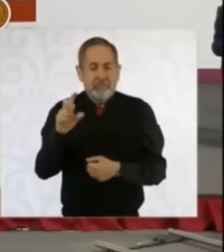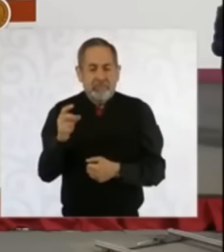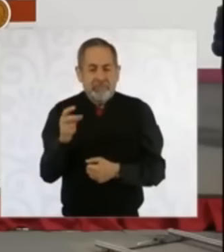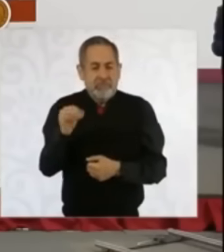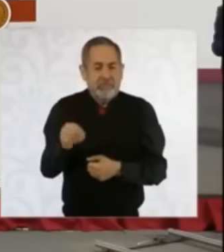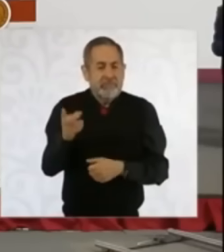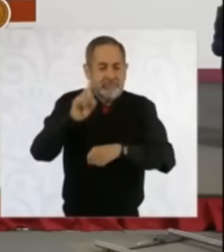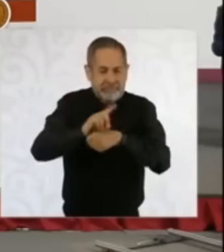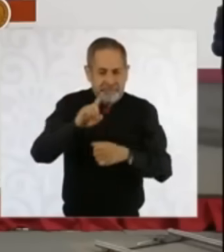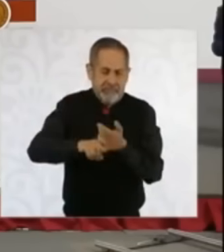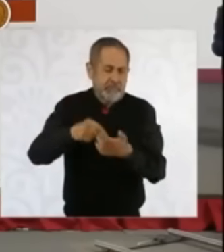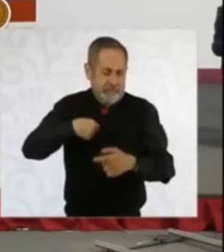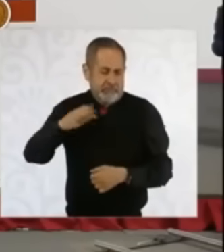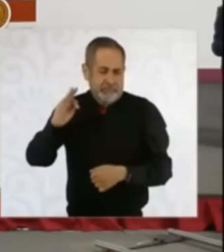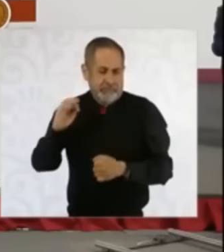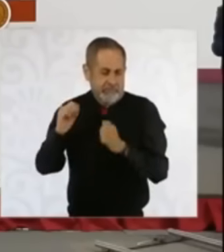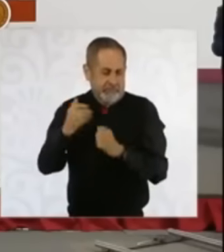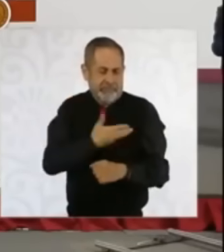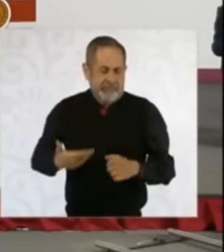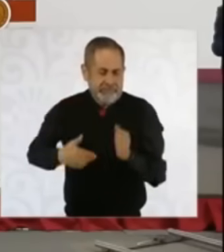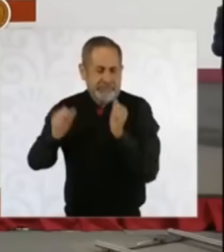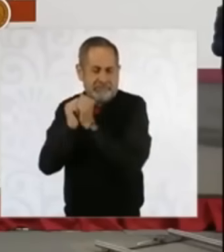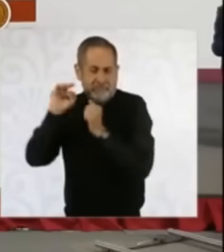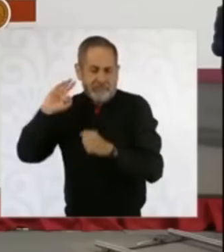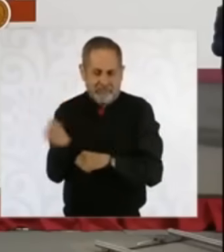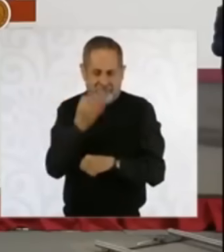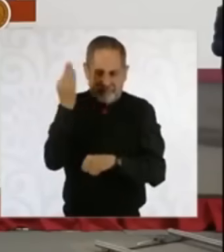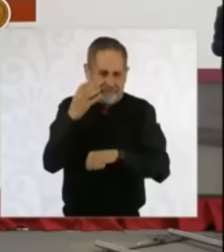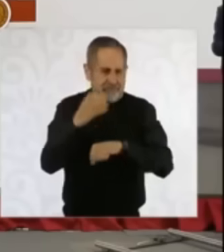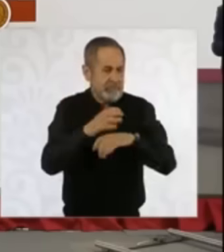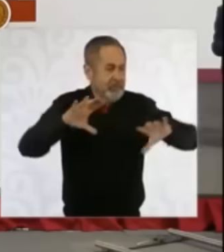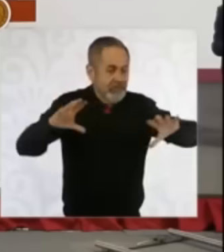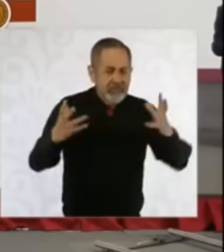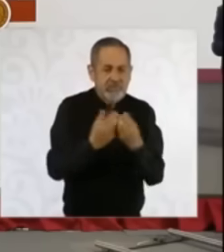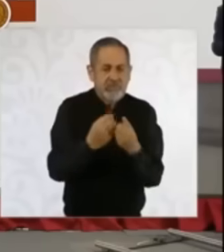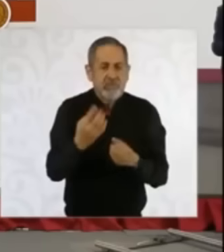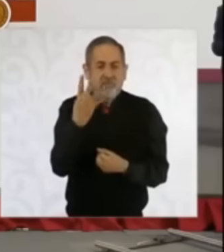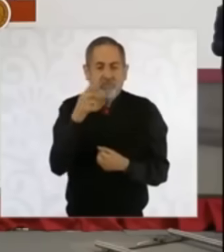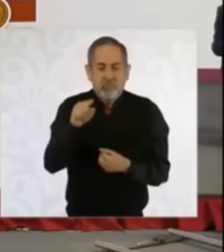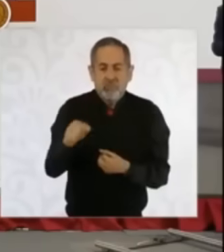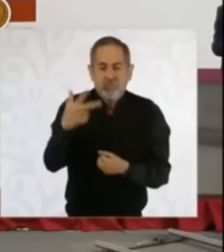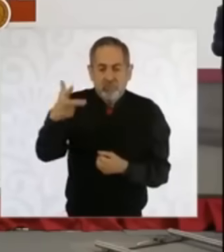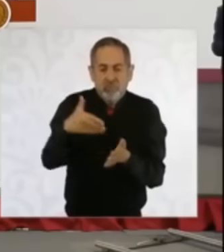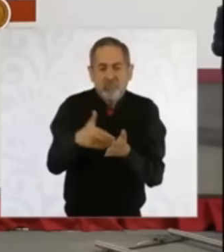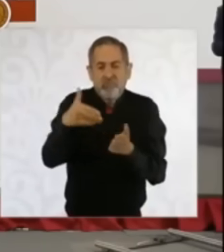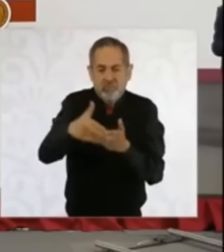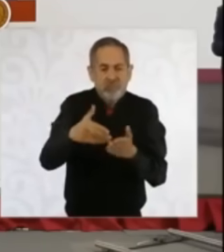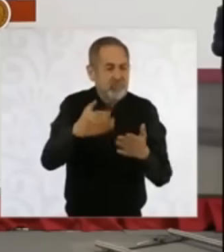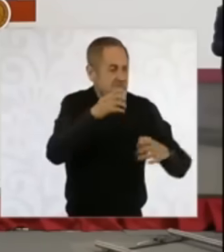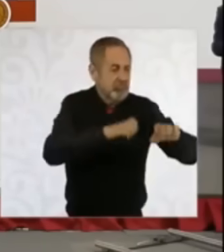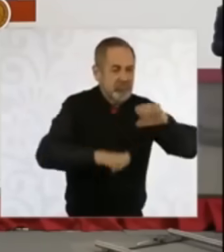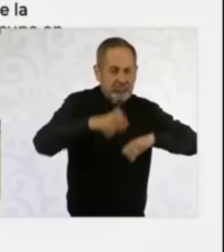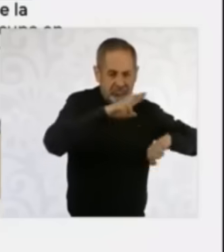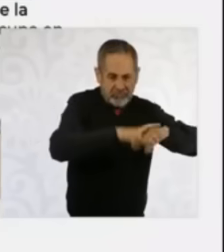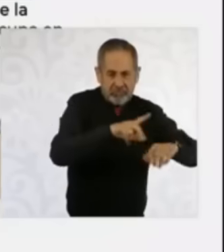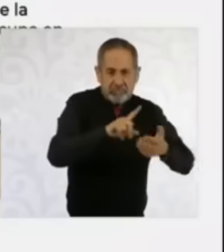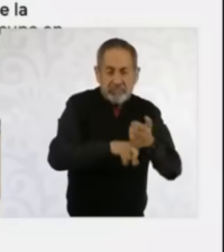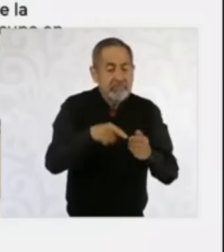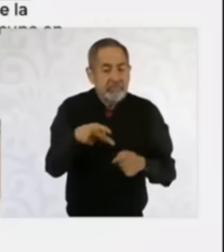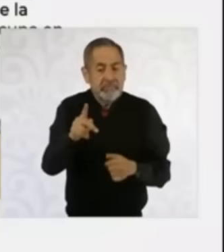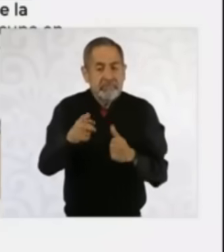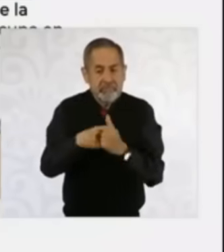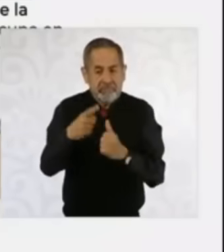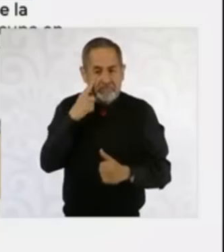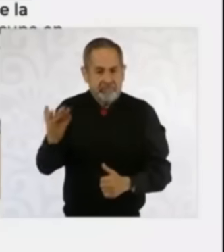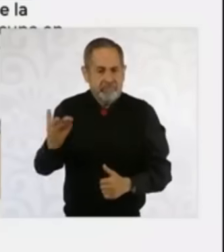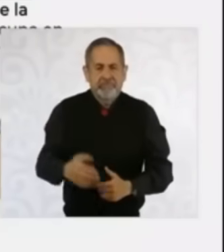temprano para abrir sus negocios hasta las familias que con mucho esfuerzo planean sus compras para aprovechar al máximo estas fechas todos somos parte de esta gran